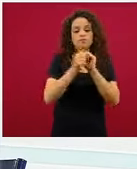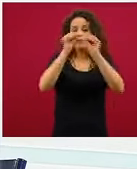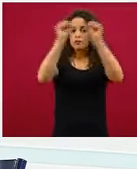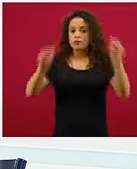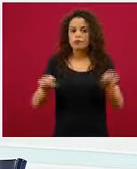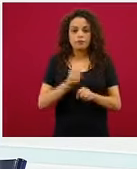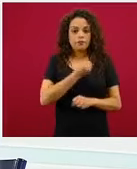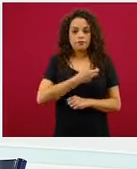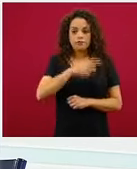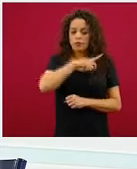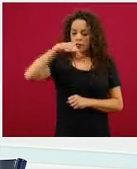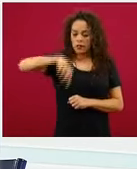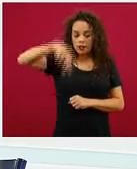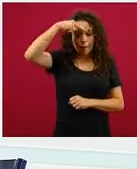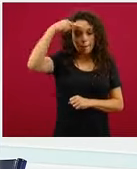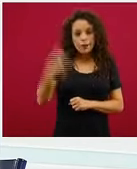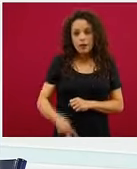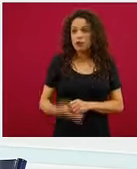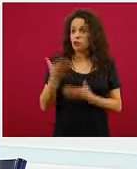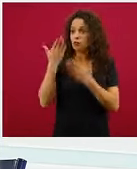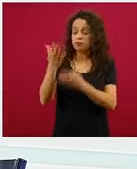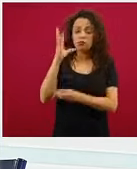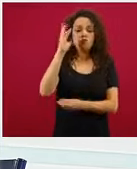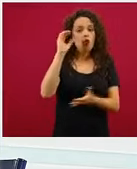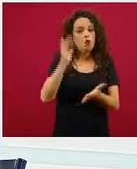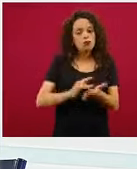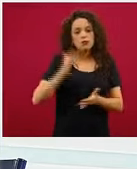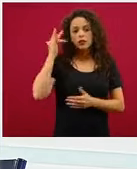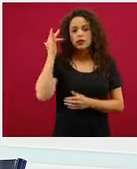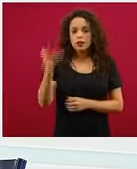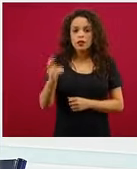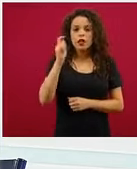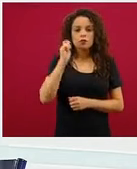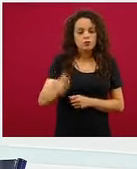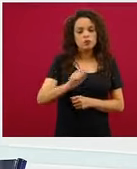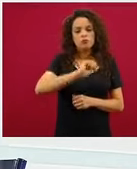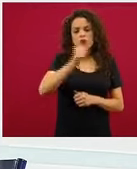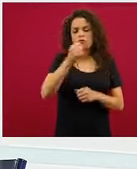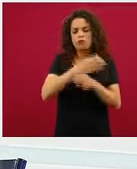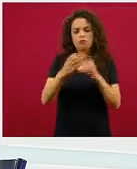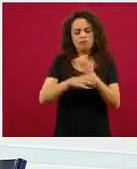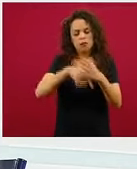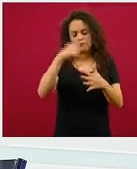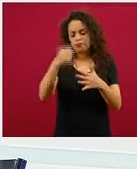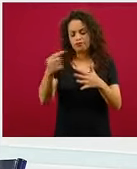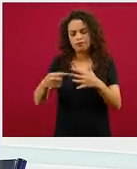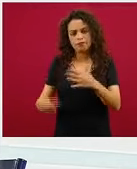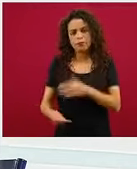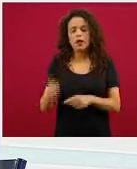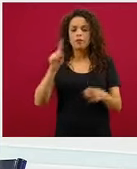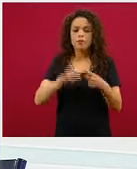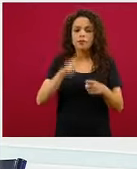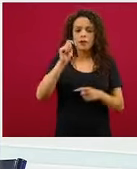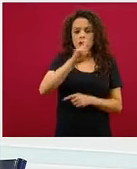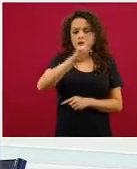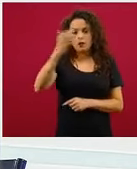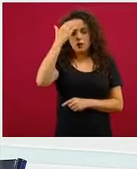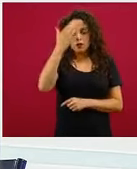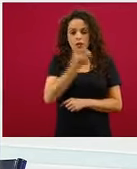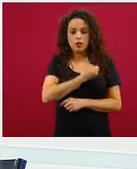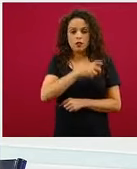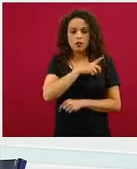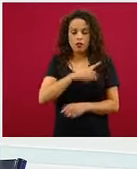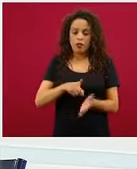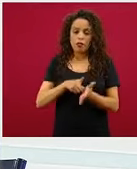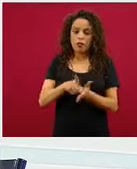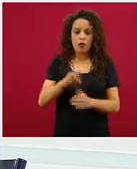México. A él se debe, entre otras muchas cosas, que se haya reconocido la salud, el derecho de